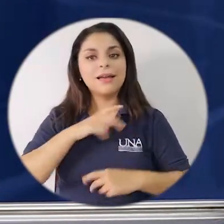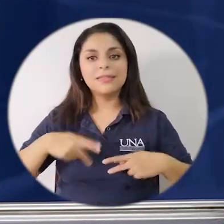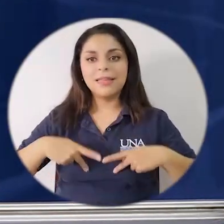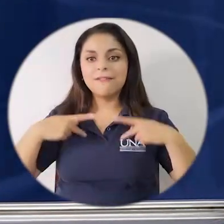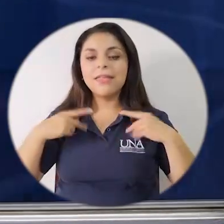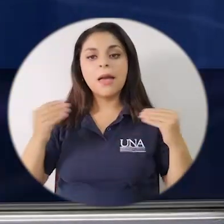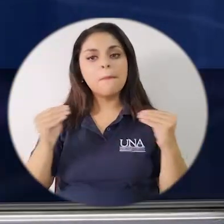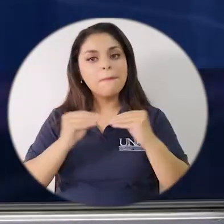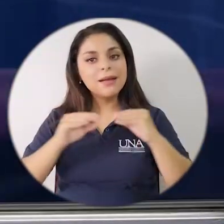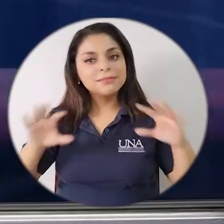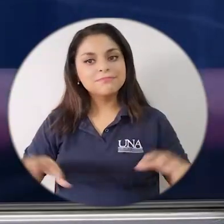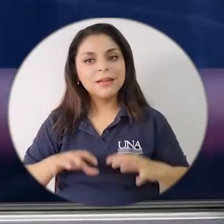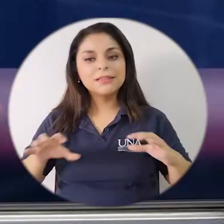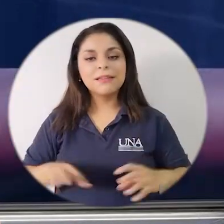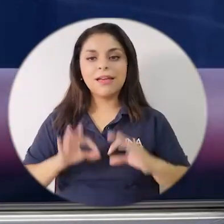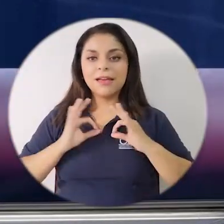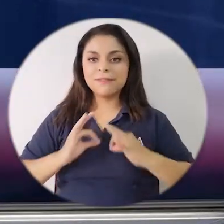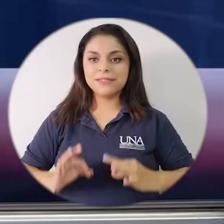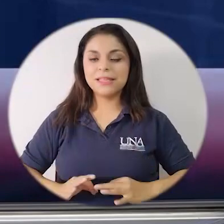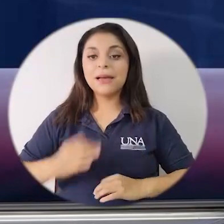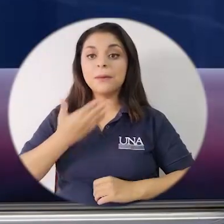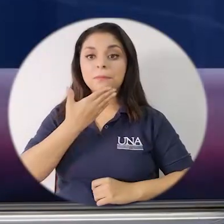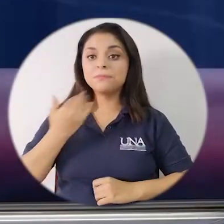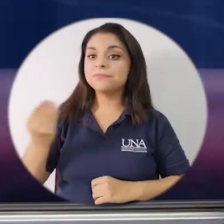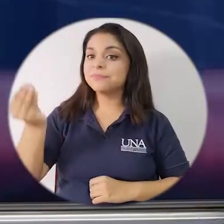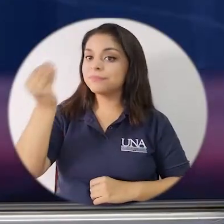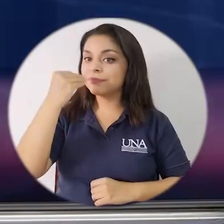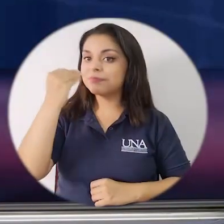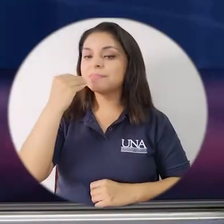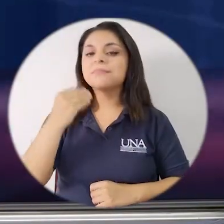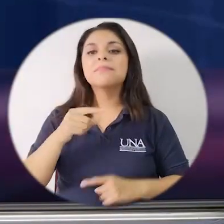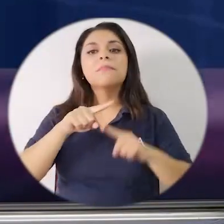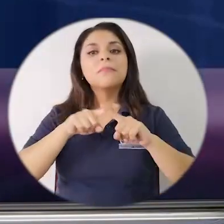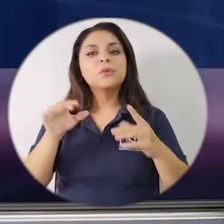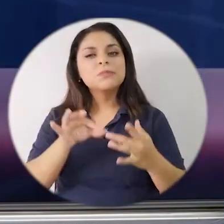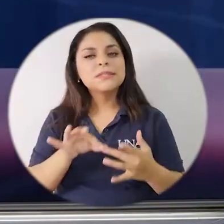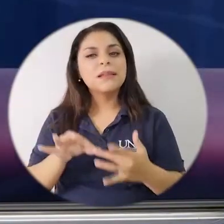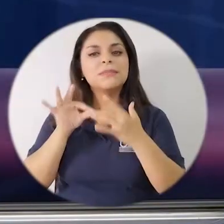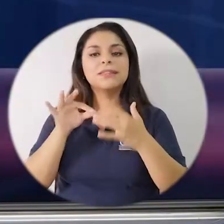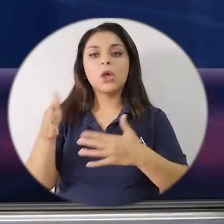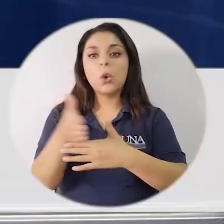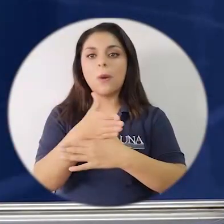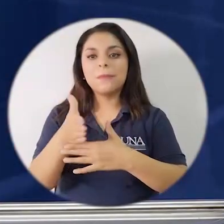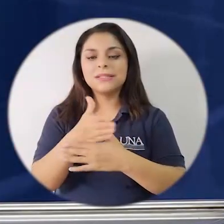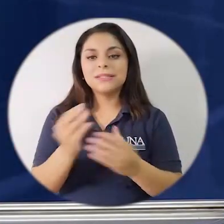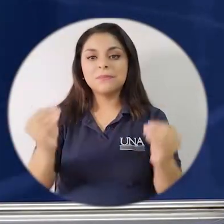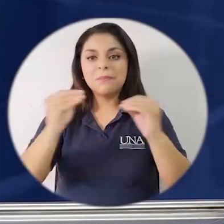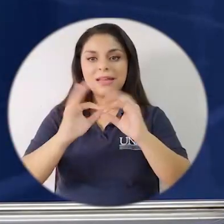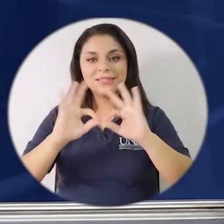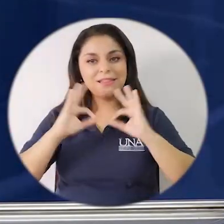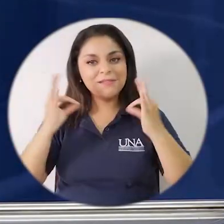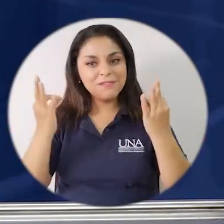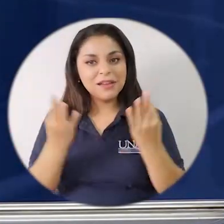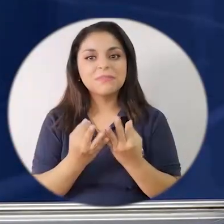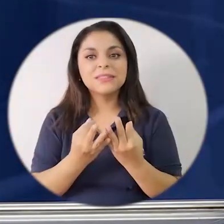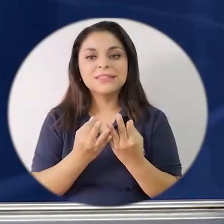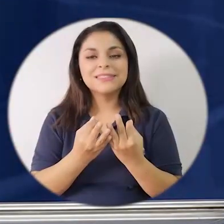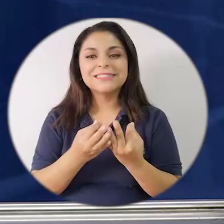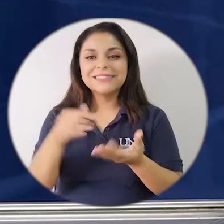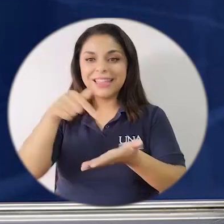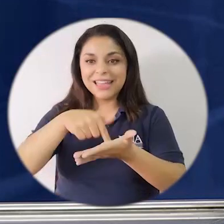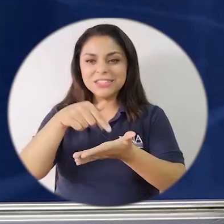una mejor calidad de vida, mayor actividad física, una mejor alimentación, pero sobre todo compartir más